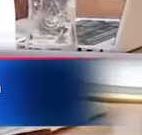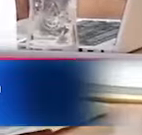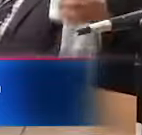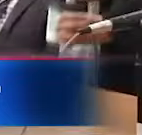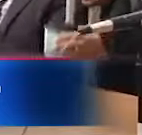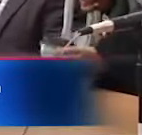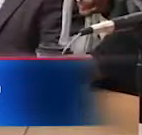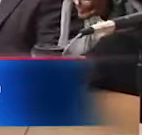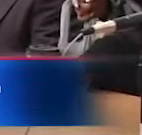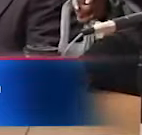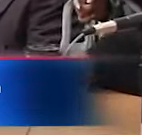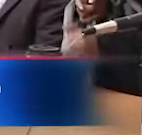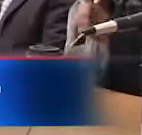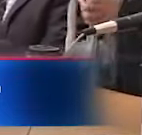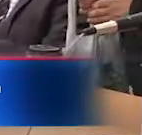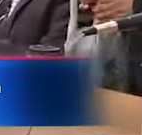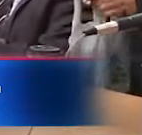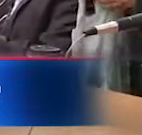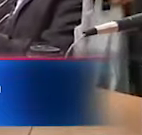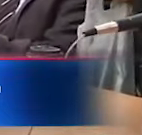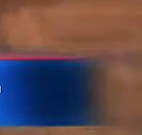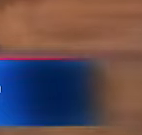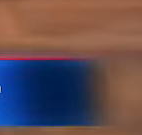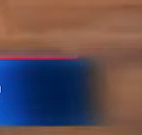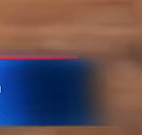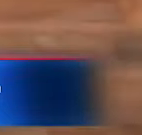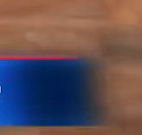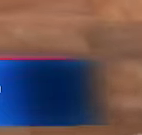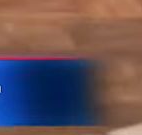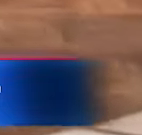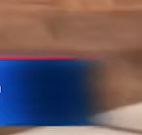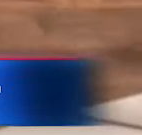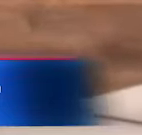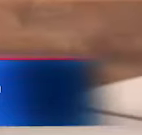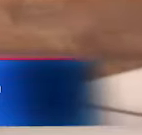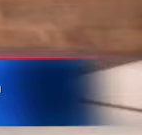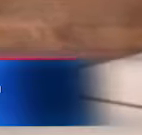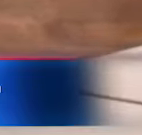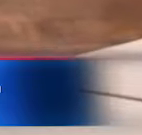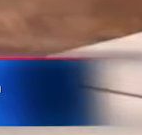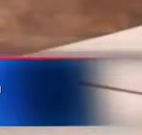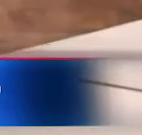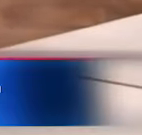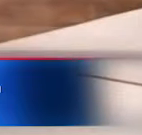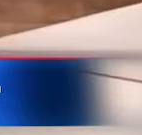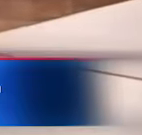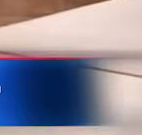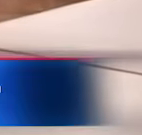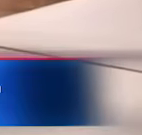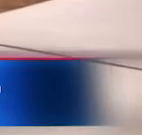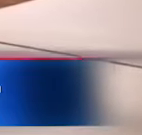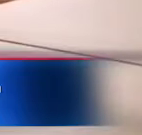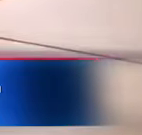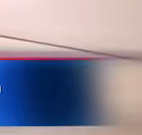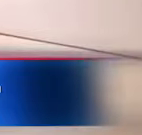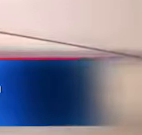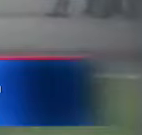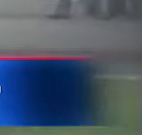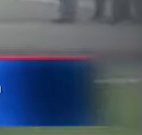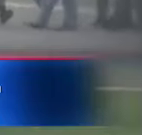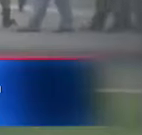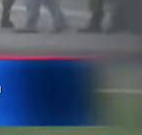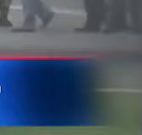en la conversación del 23 de agosto de 2023, cuando Mayra S. y un juez estaban en Washington, Estados